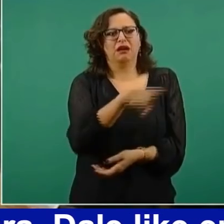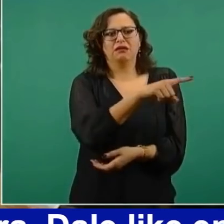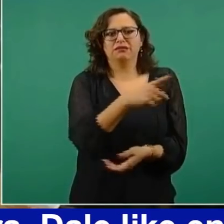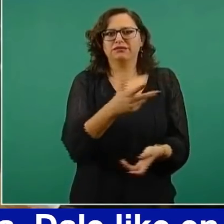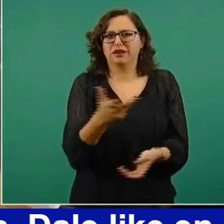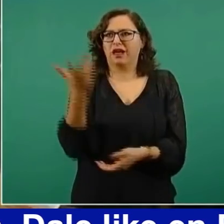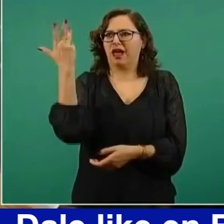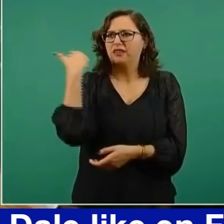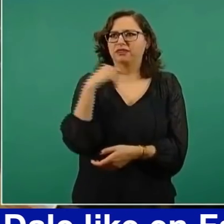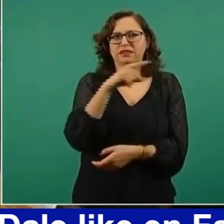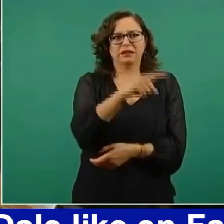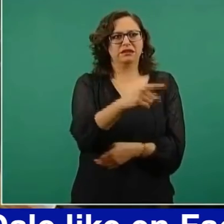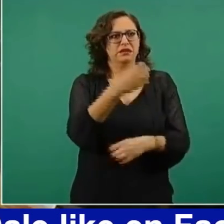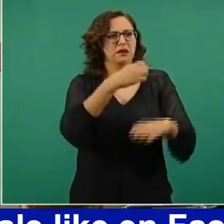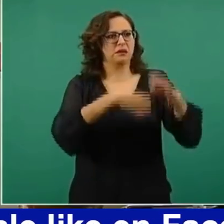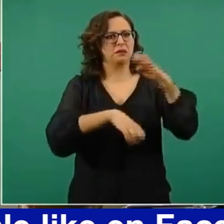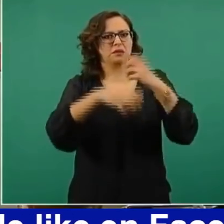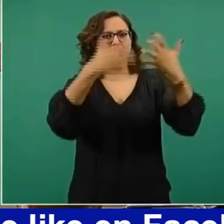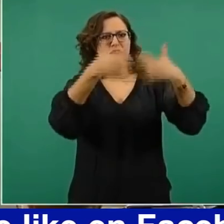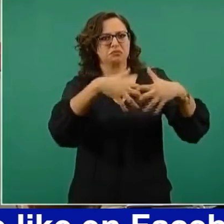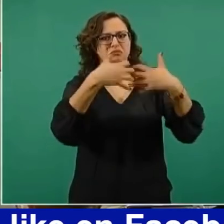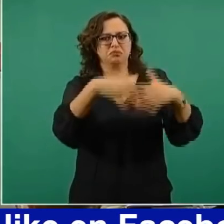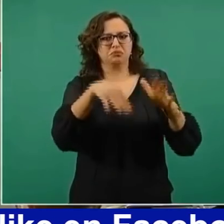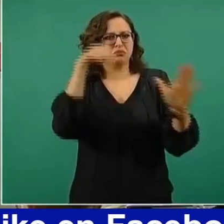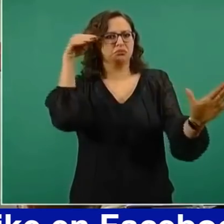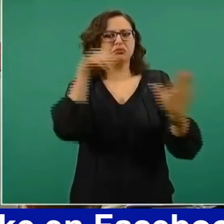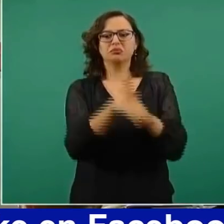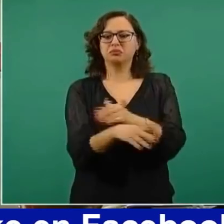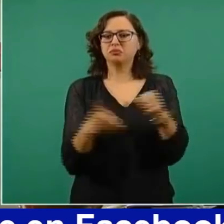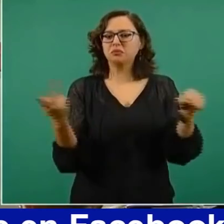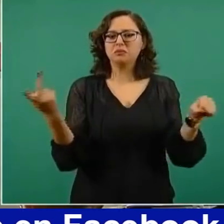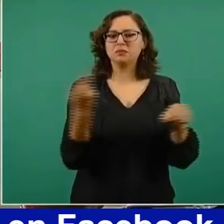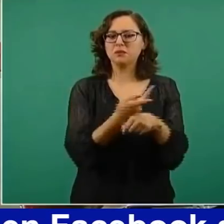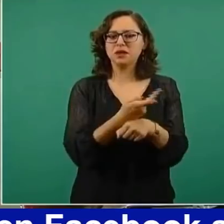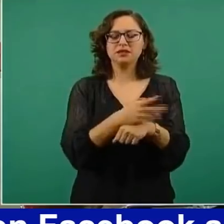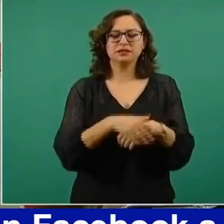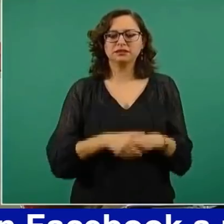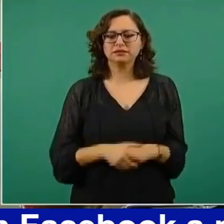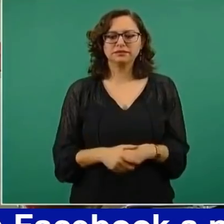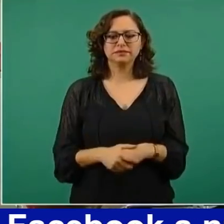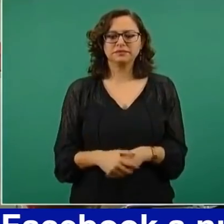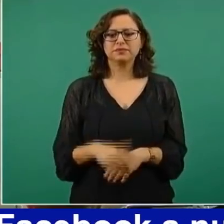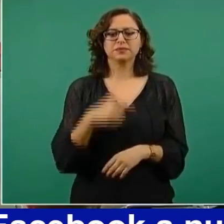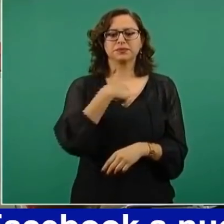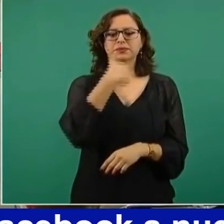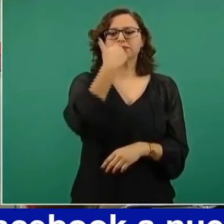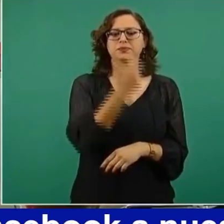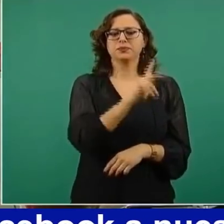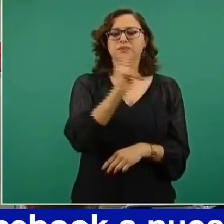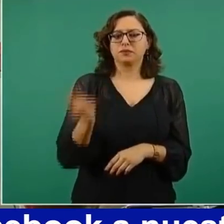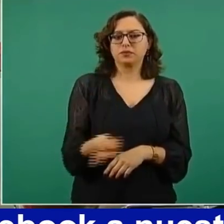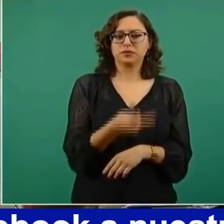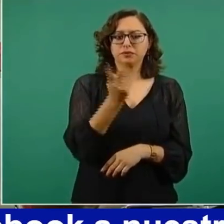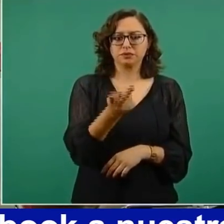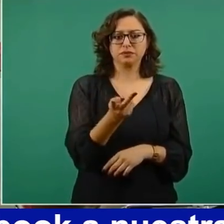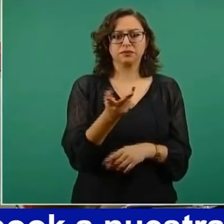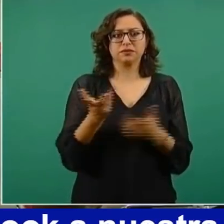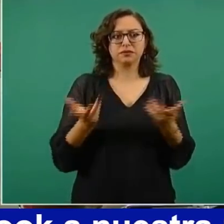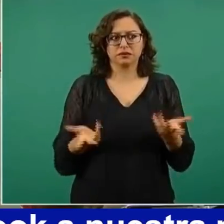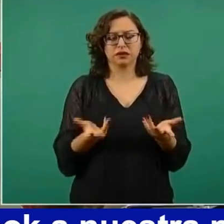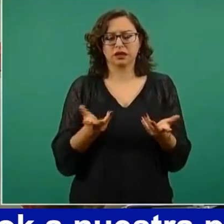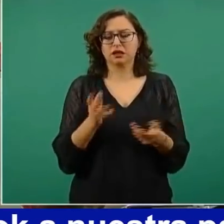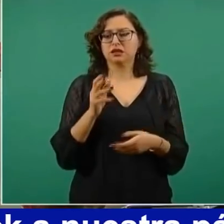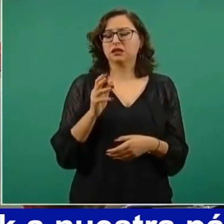dinero? Y nos dejaron sin esta posibilidad. Yo quisiera preguntarle si hay una investigación de la